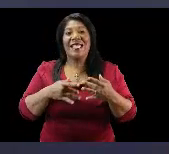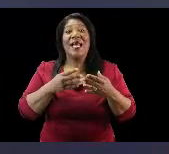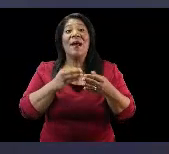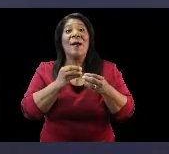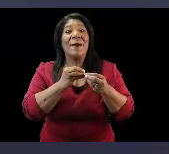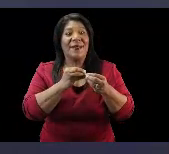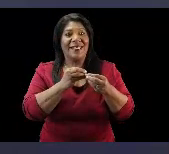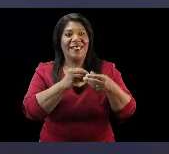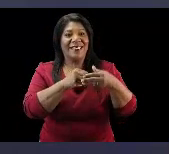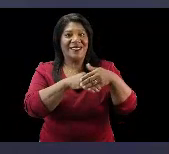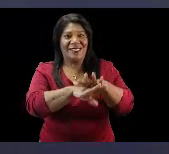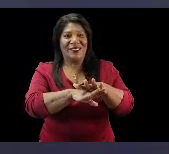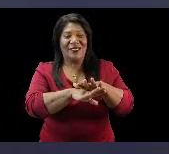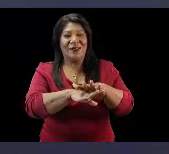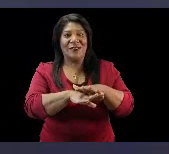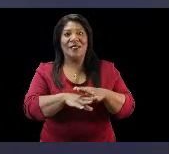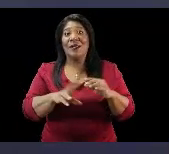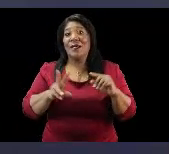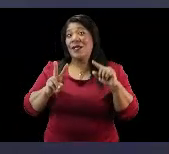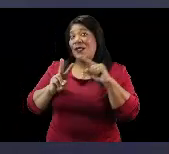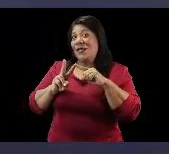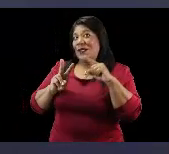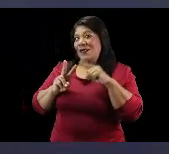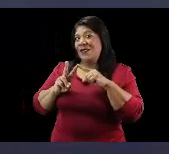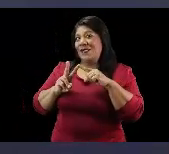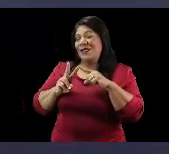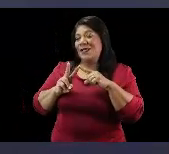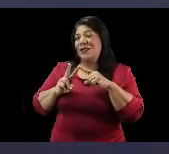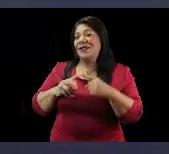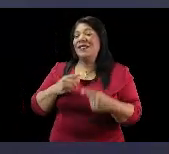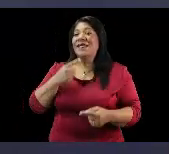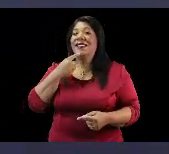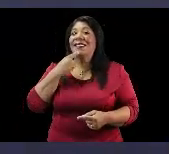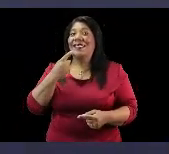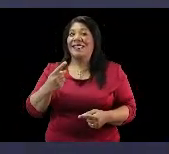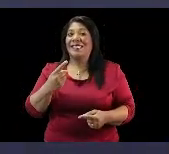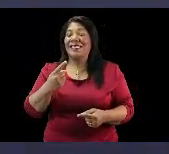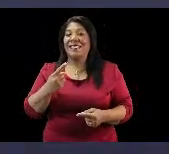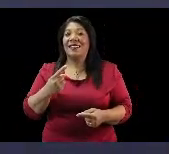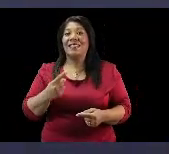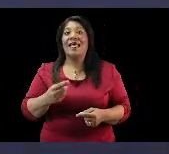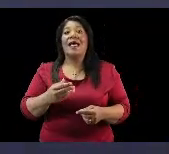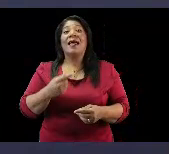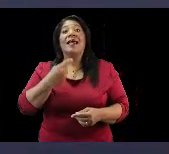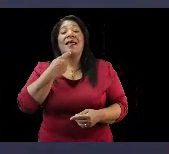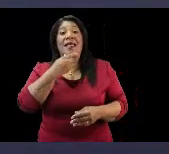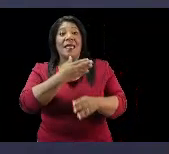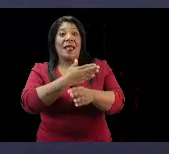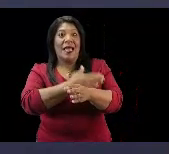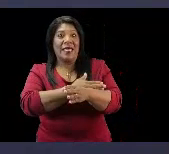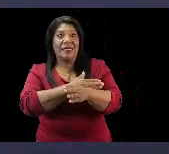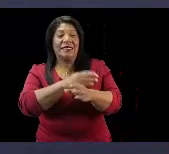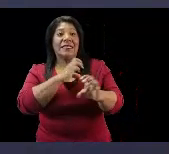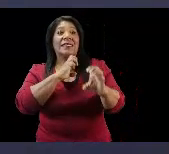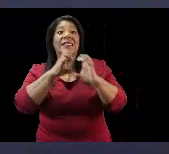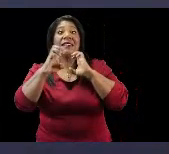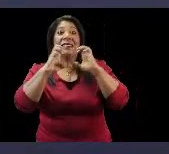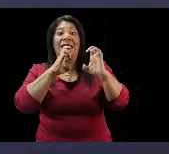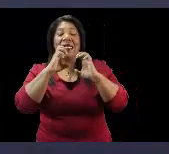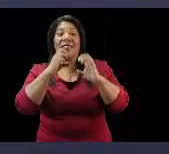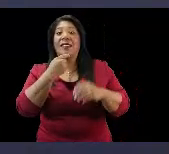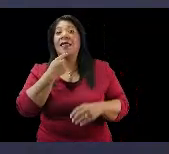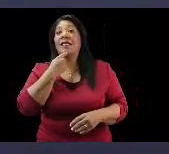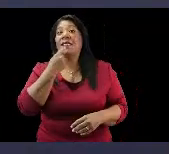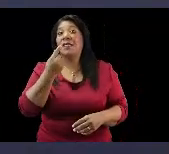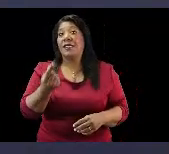incluido, ¿no? Y también algo que quería rescatar es que antes de que iniciáramos la entrevista